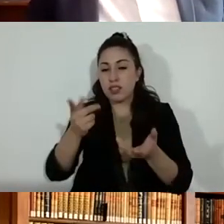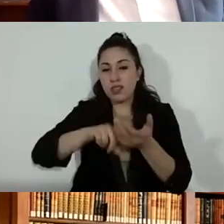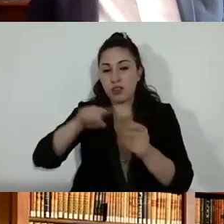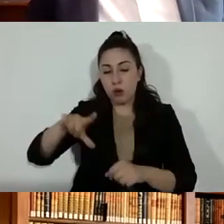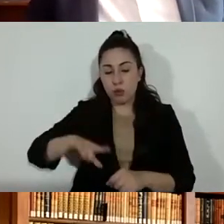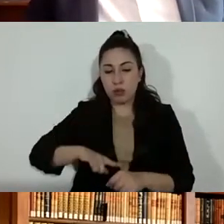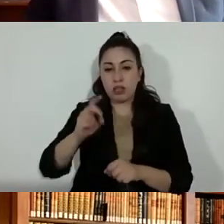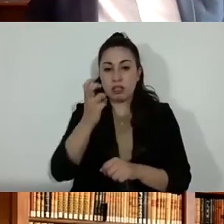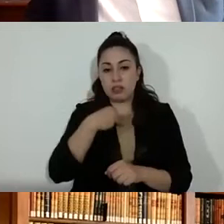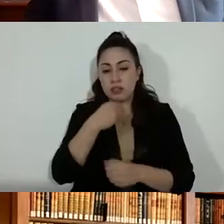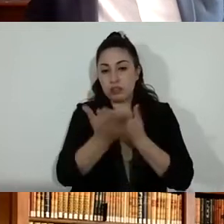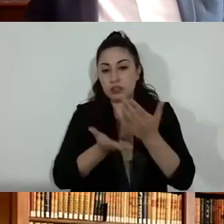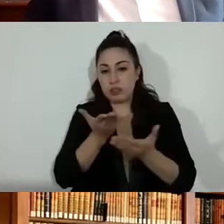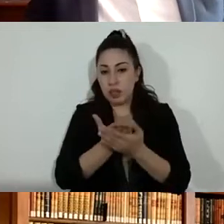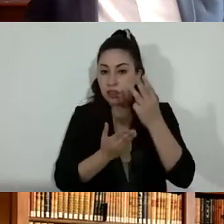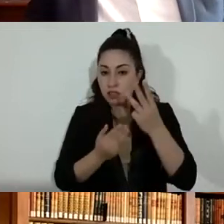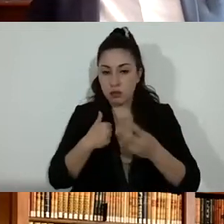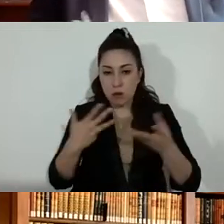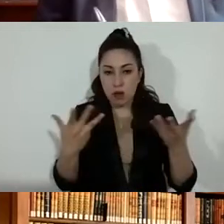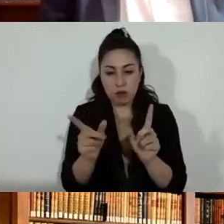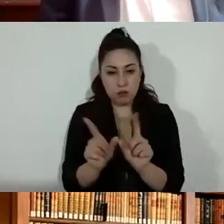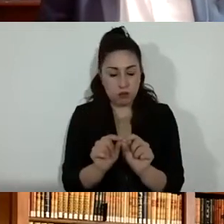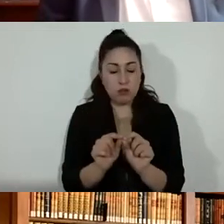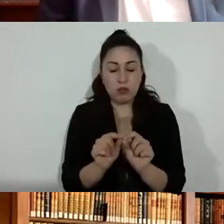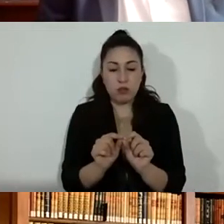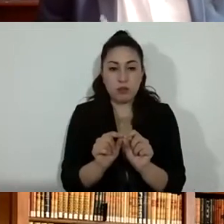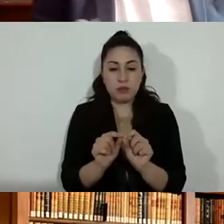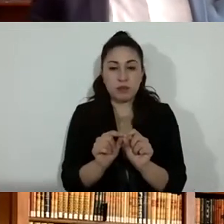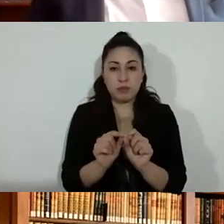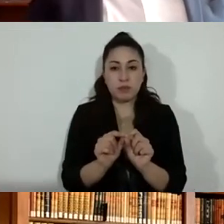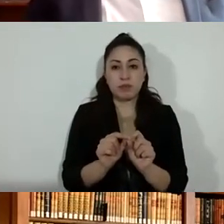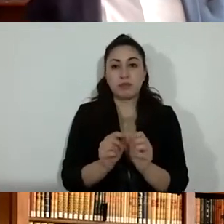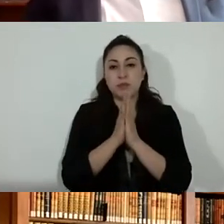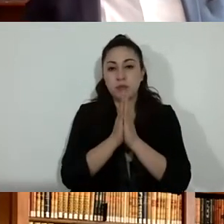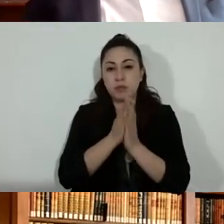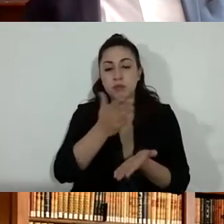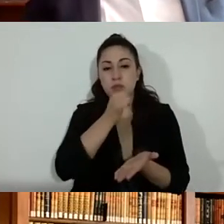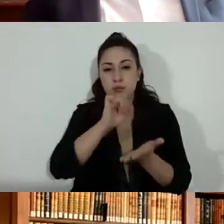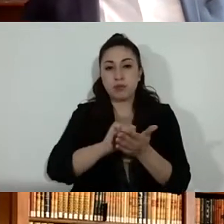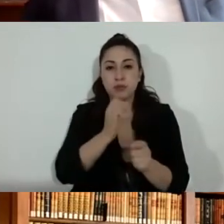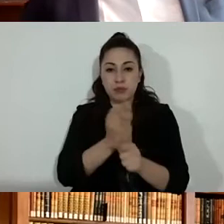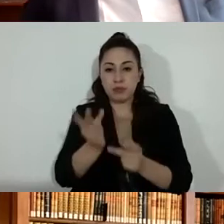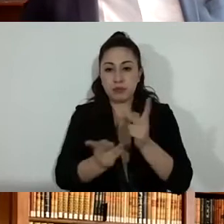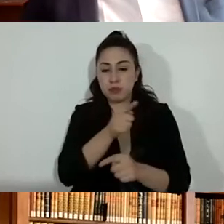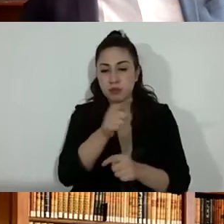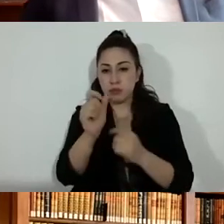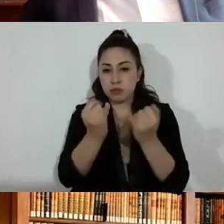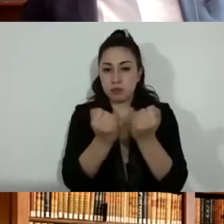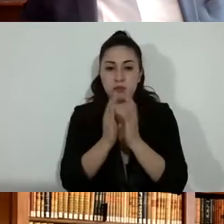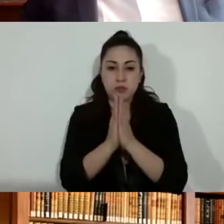serían las 3 propuestas puntuales que también le pediría que sometiéramos a consideración. Por favor,